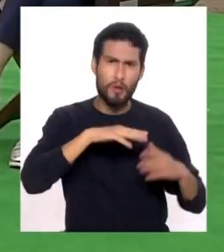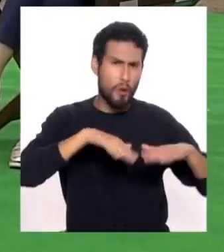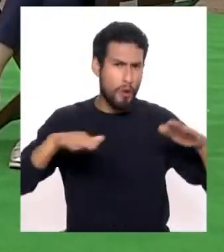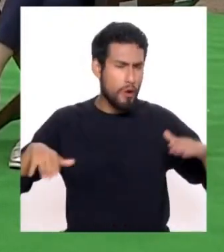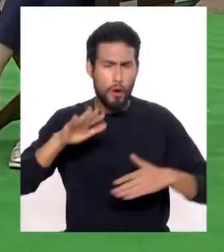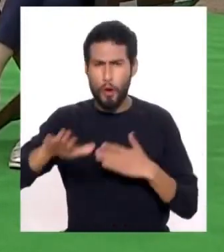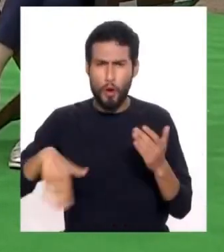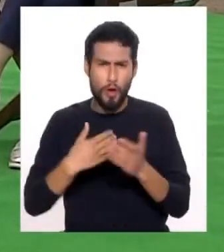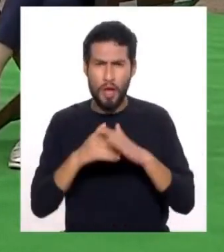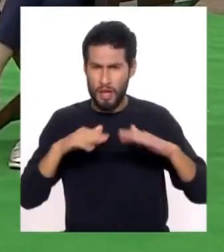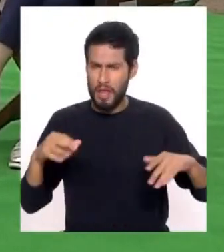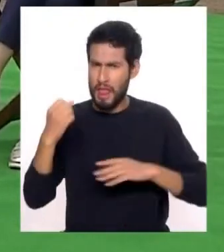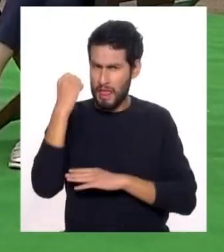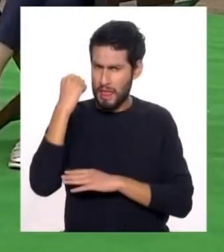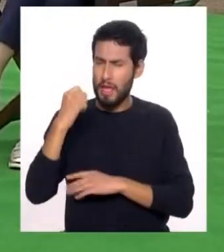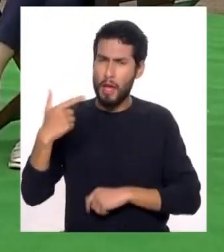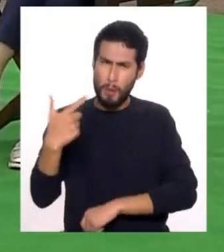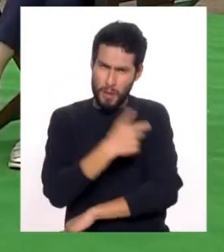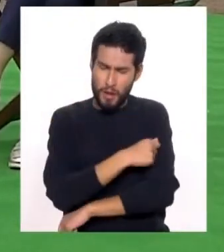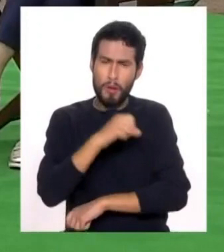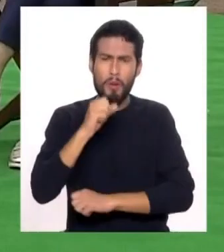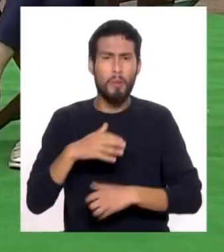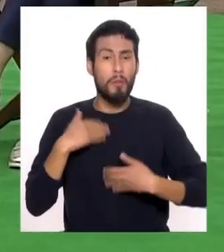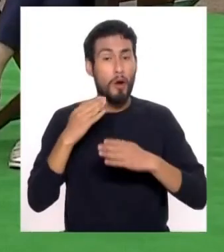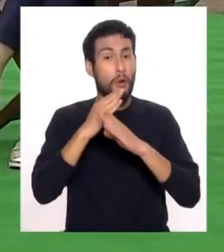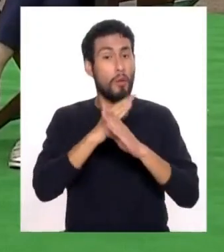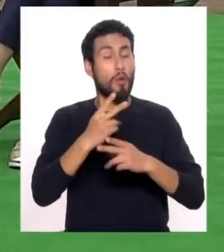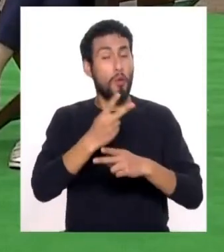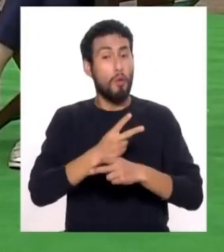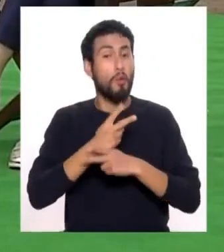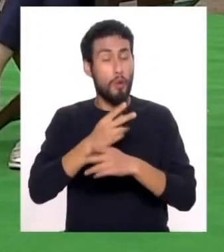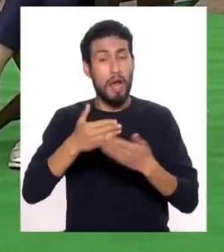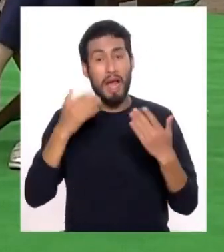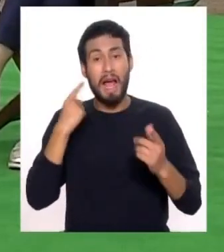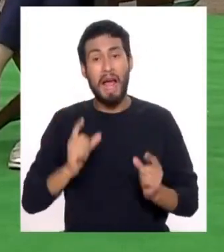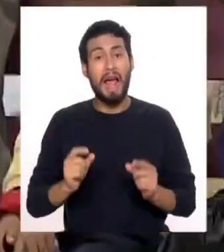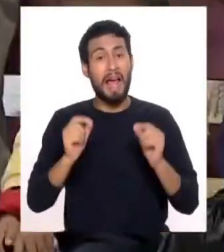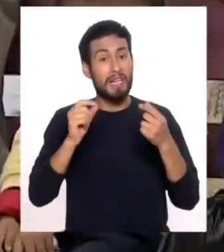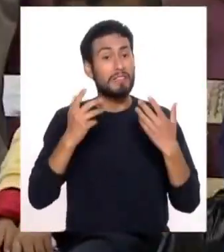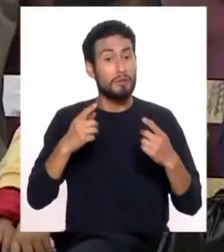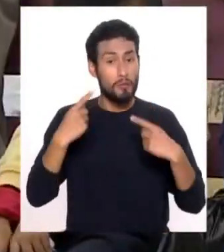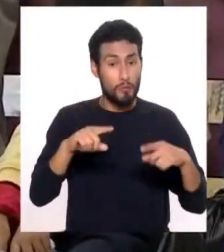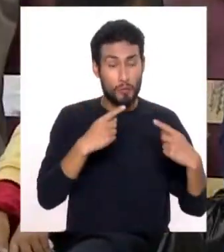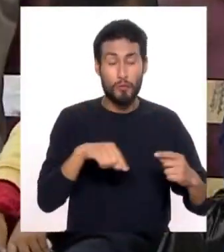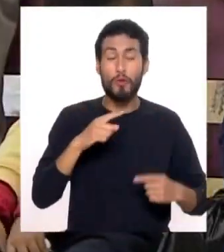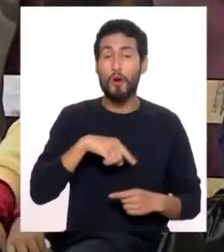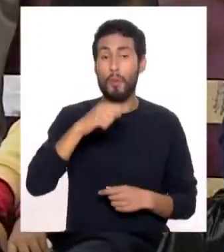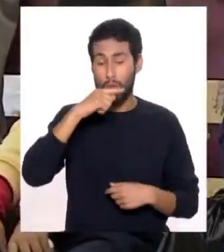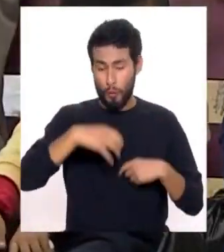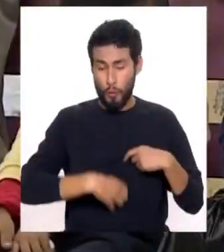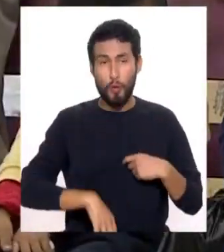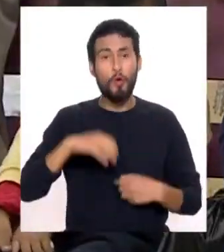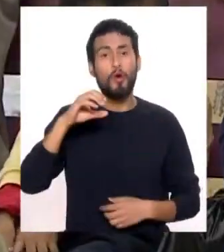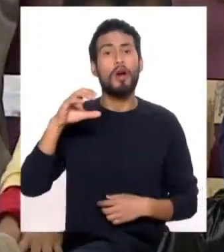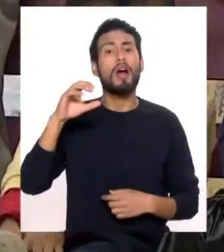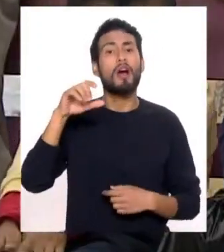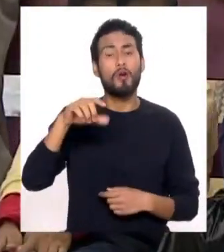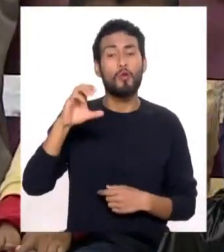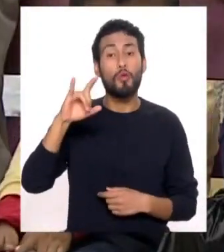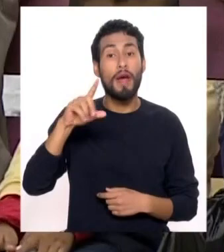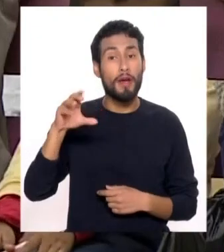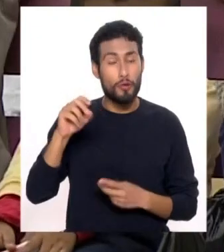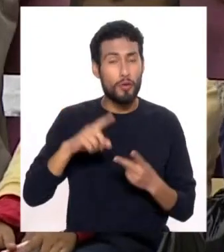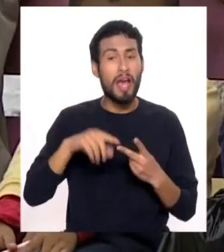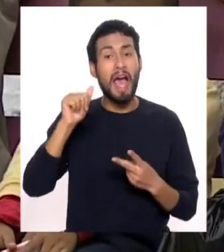niño tiene derecho a esta vacuna para prevenir estos tipos de cánceres que tenemos: cuello uterino, ano, pene,